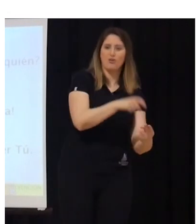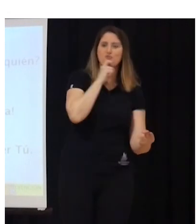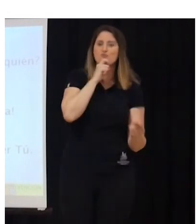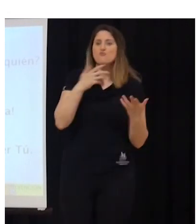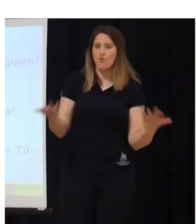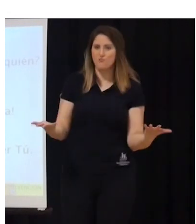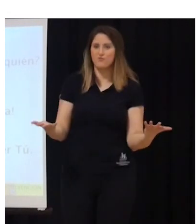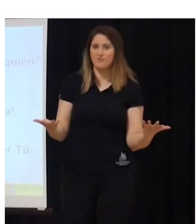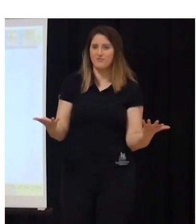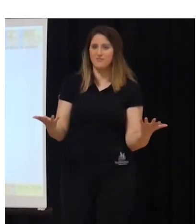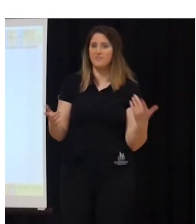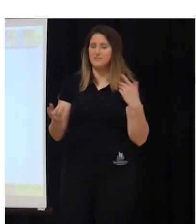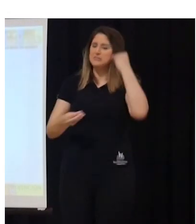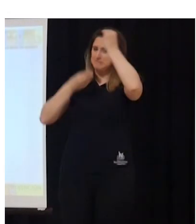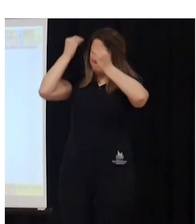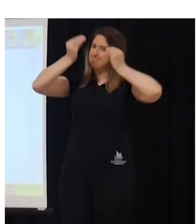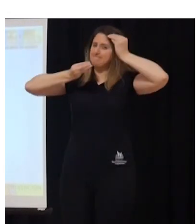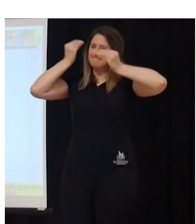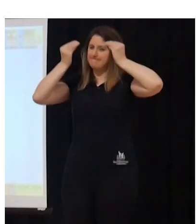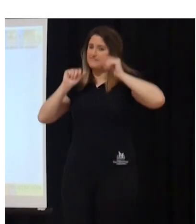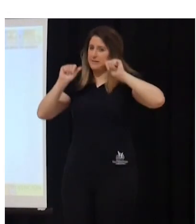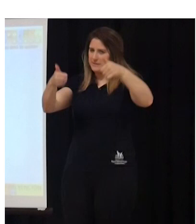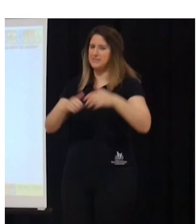sea así. Por tanto, tómense el siguiente.